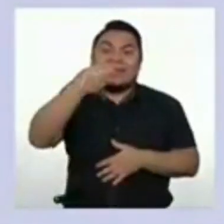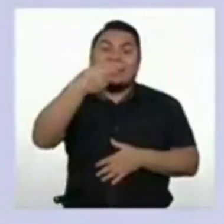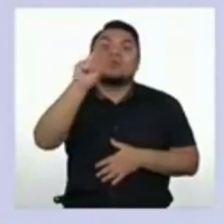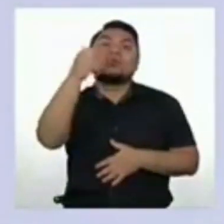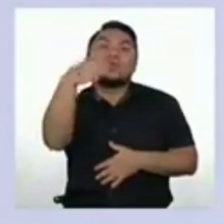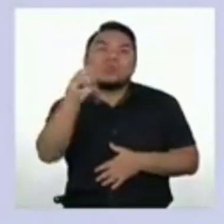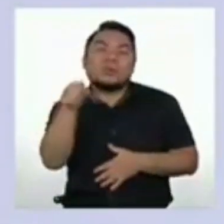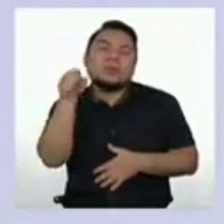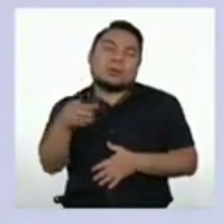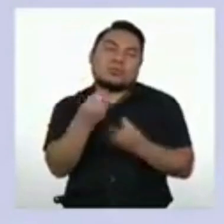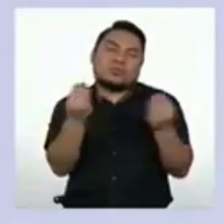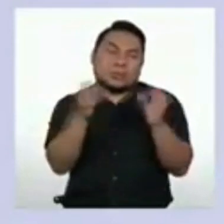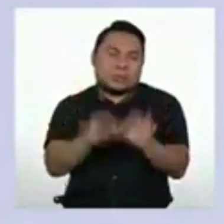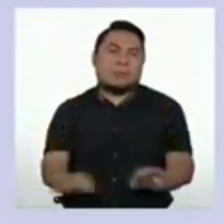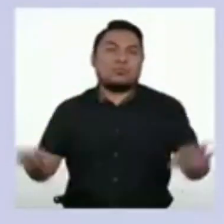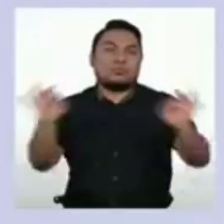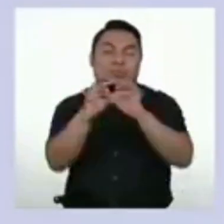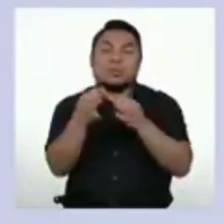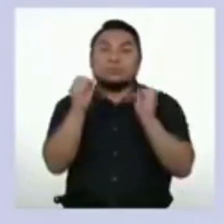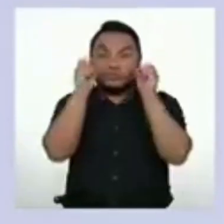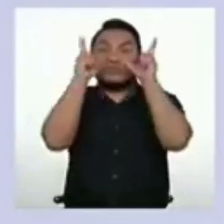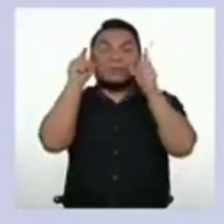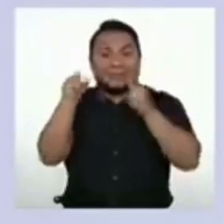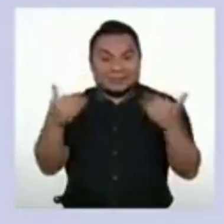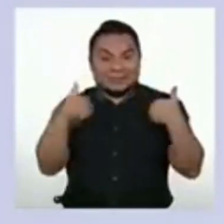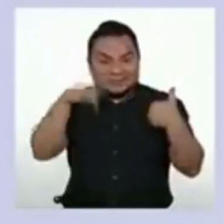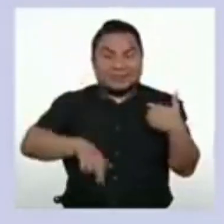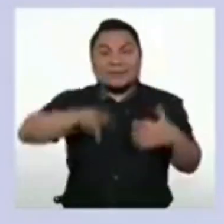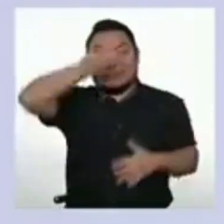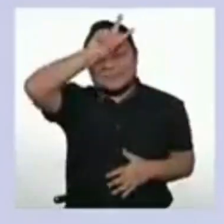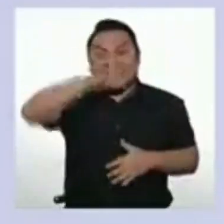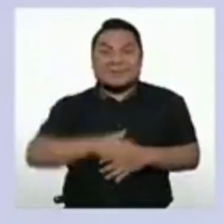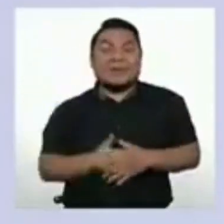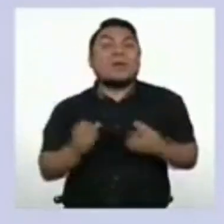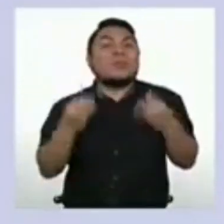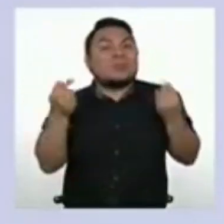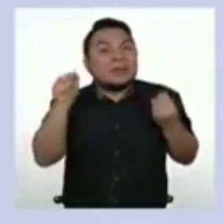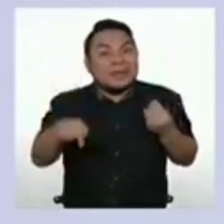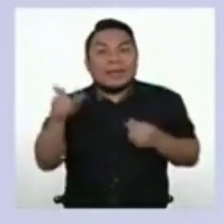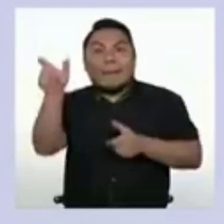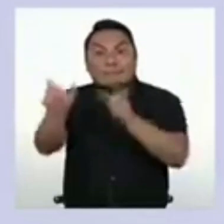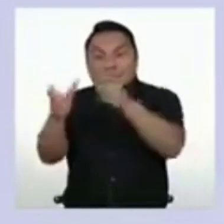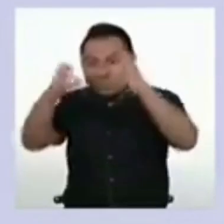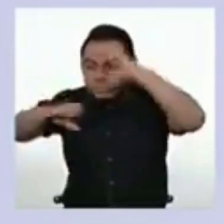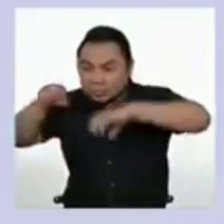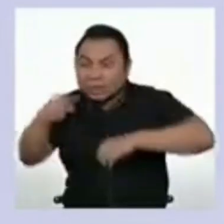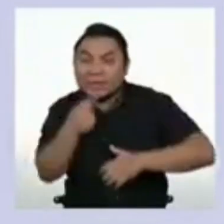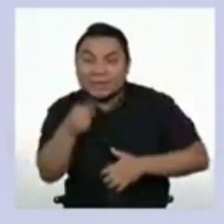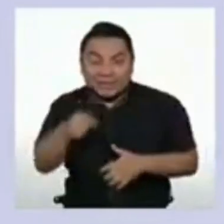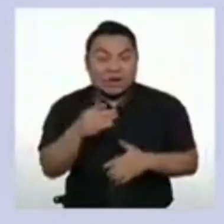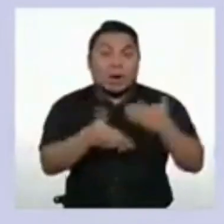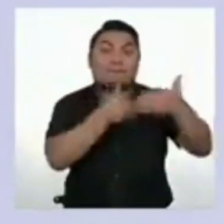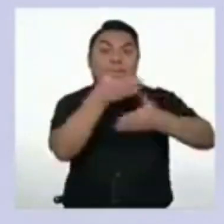es uno de los productos más importantes y sorprendentes que tenemos en nuestro país, porque según los científicos, a través de